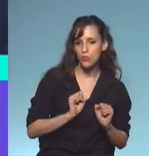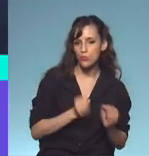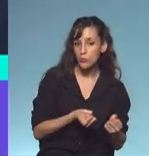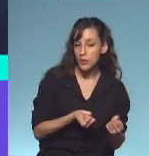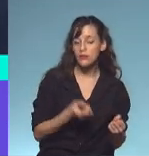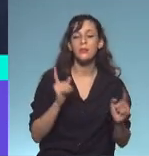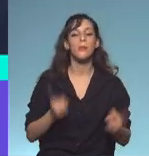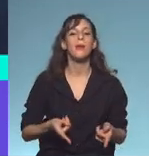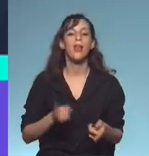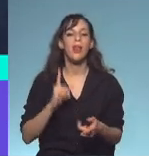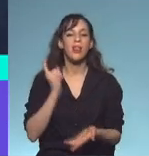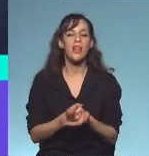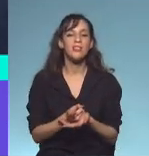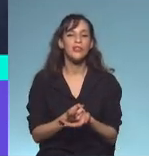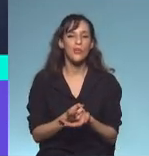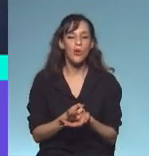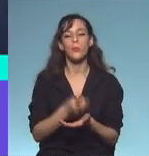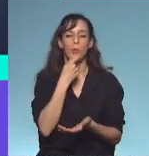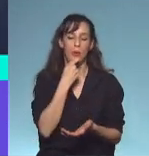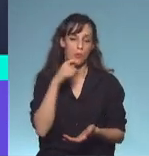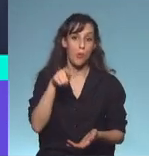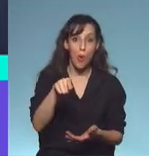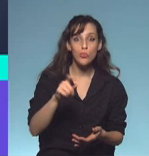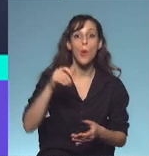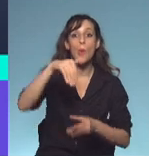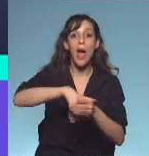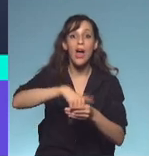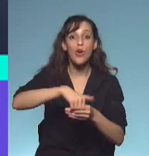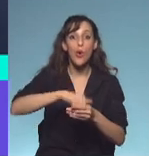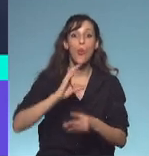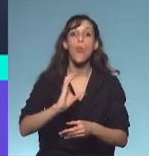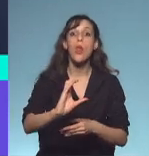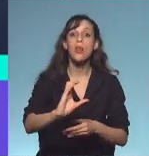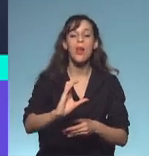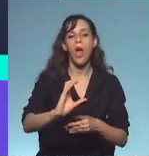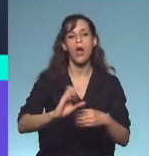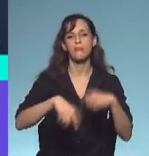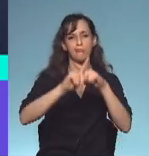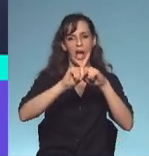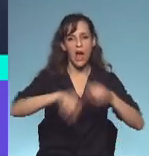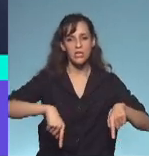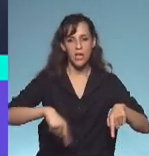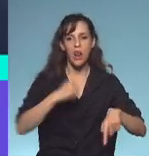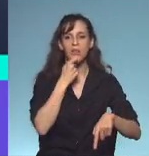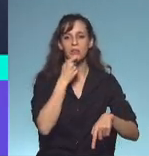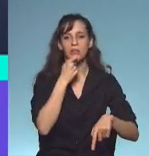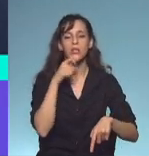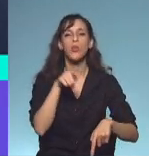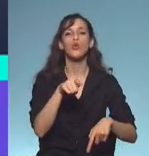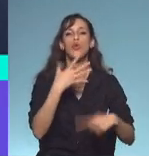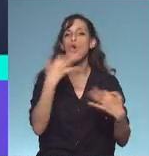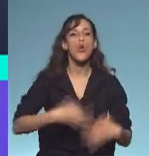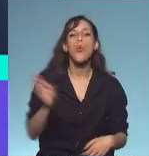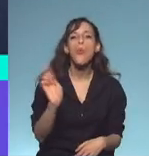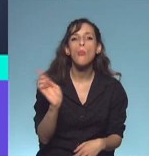eso de trabarte de la cuenta de tu banco por si no pagas, si no estás al día con tus impuestos.